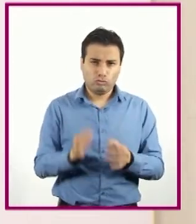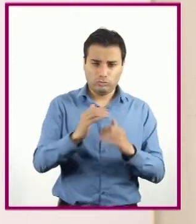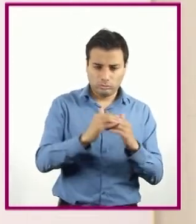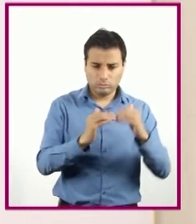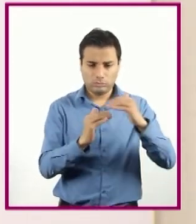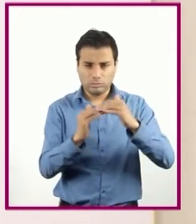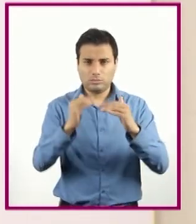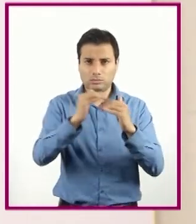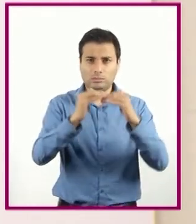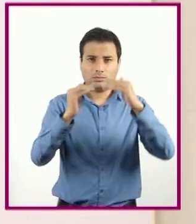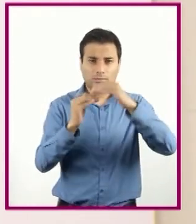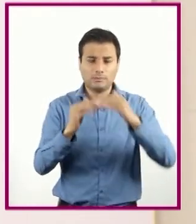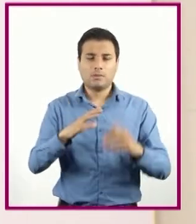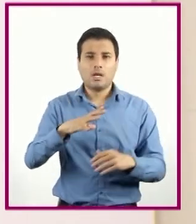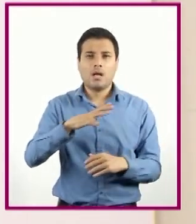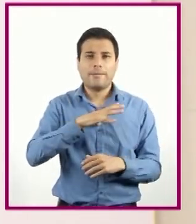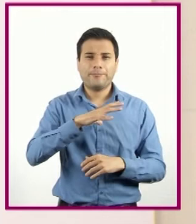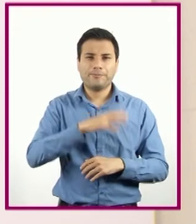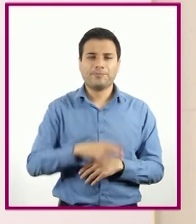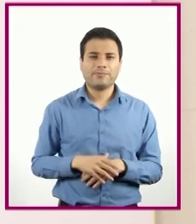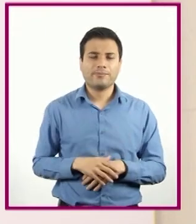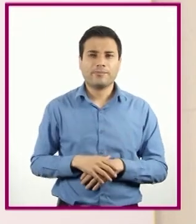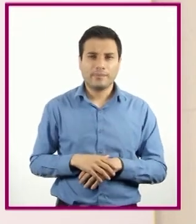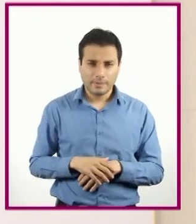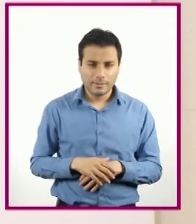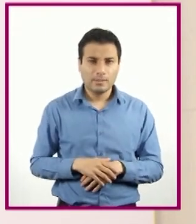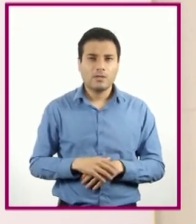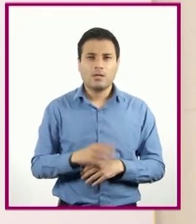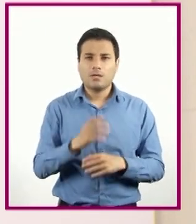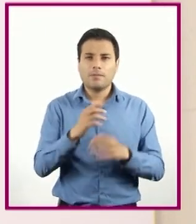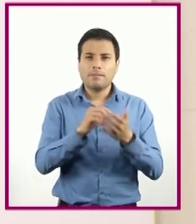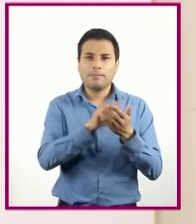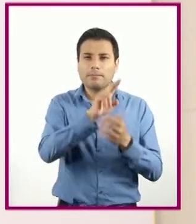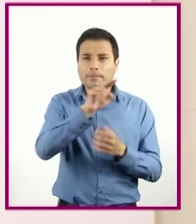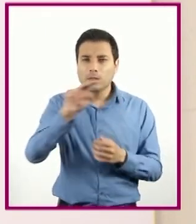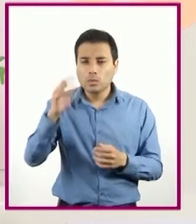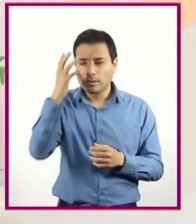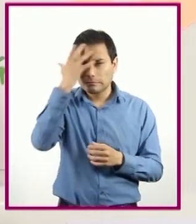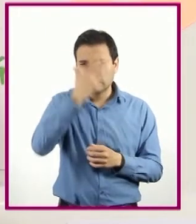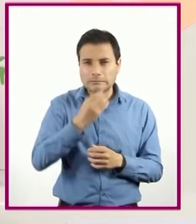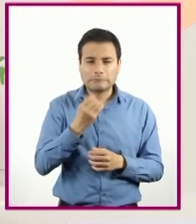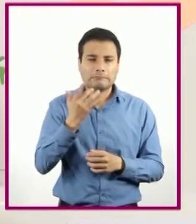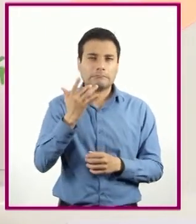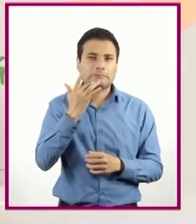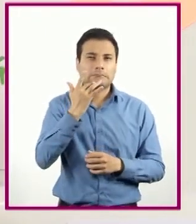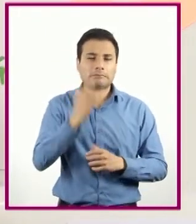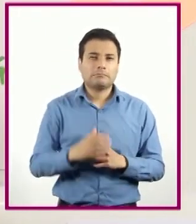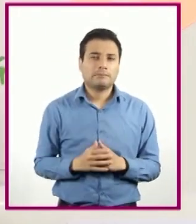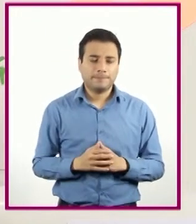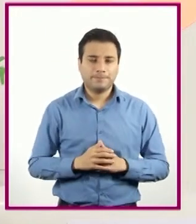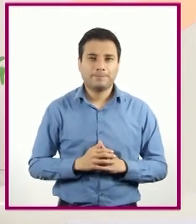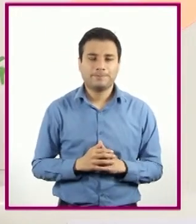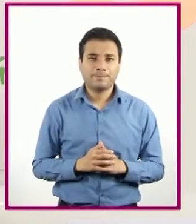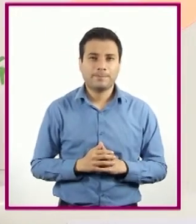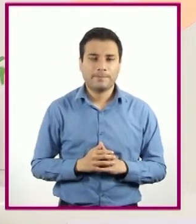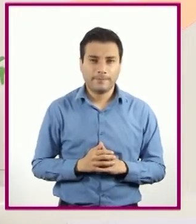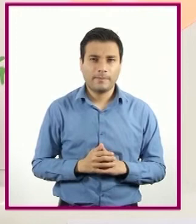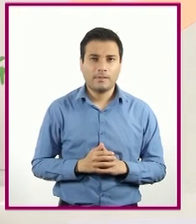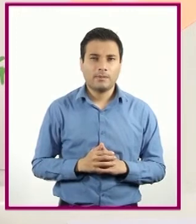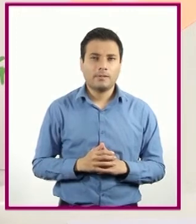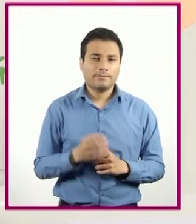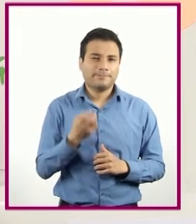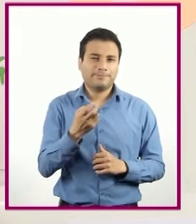y adosadas que presentan sofisticadas pinturas murales, únicas en su clase, en los